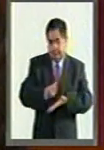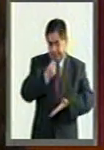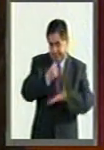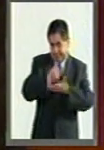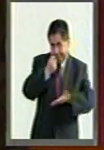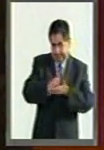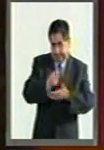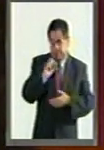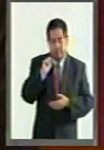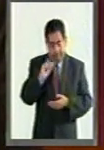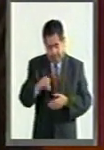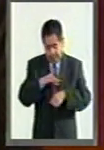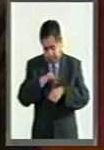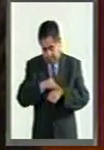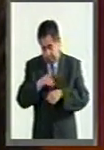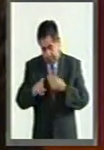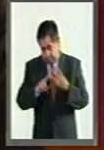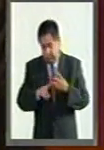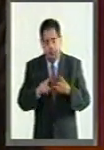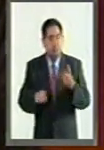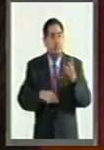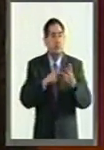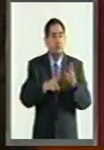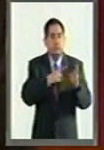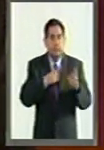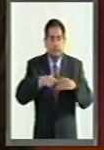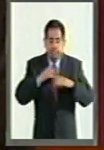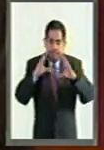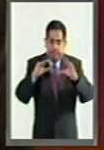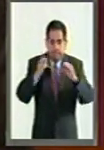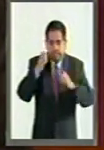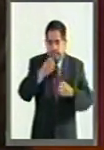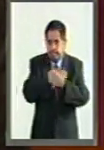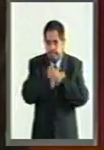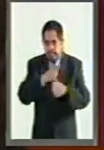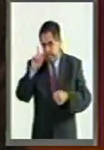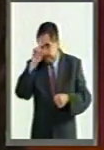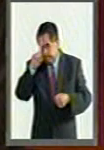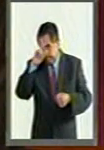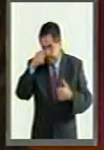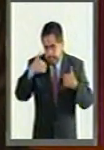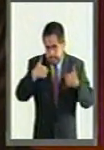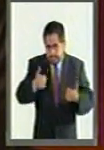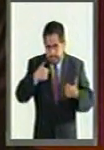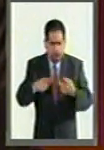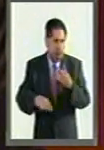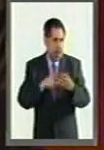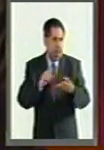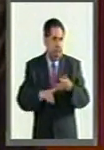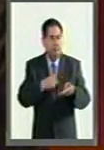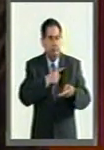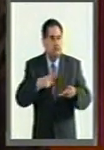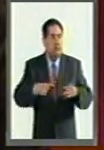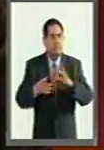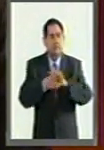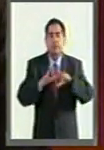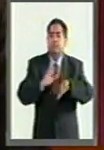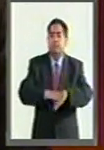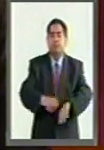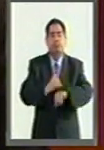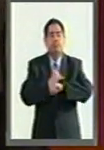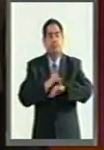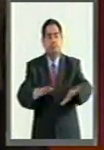un enfoque mayor en la prevención, educación y tratamiento. Y el cuarto, se debe generar mayor